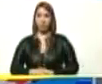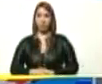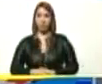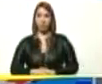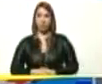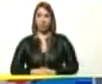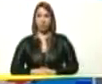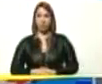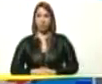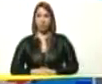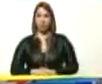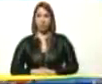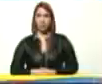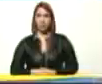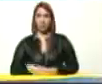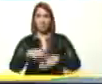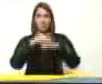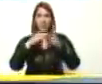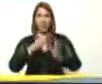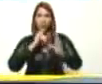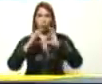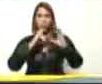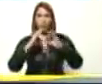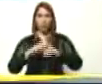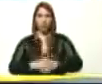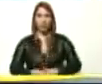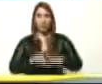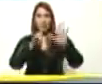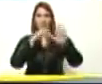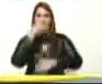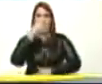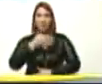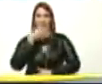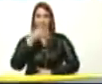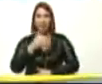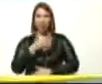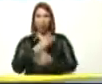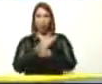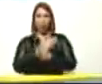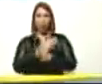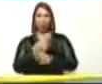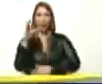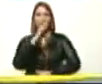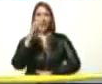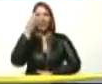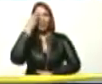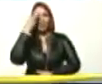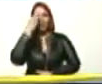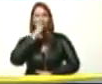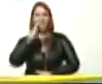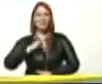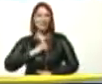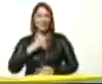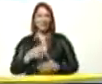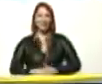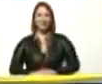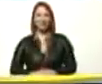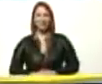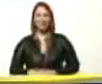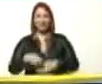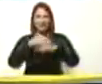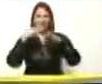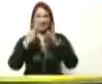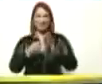Freddy Ñañez me escribió a las seis de la tarde juego Caracas-Magallanes me informa Freddy Ñañez me